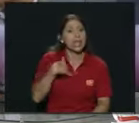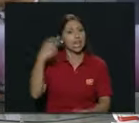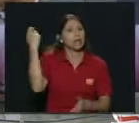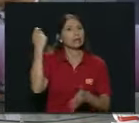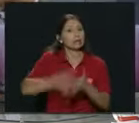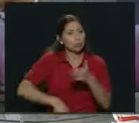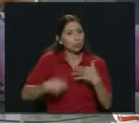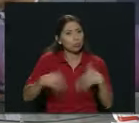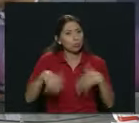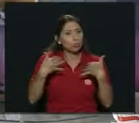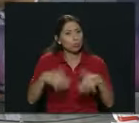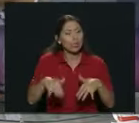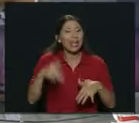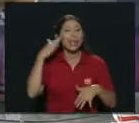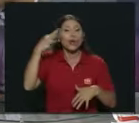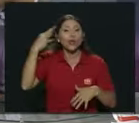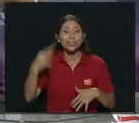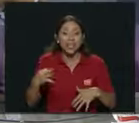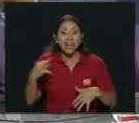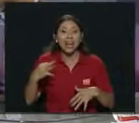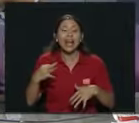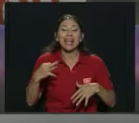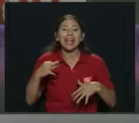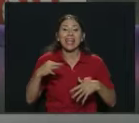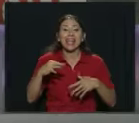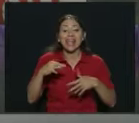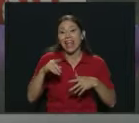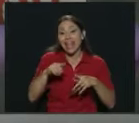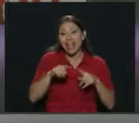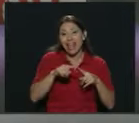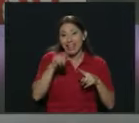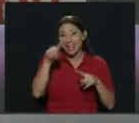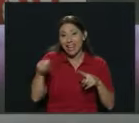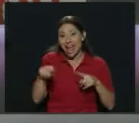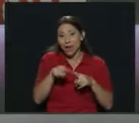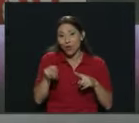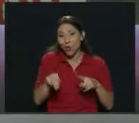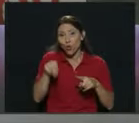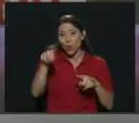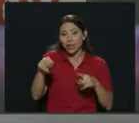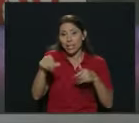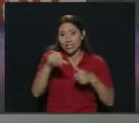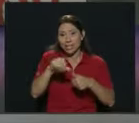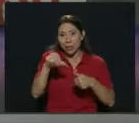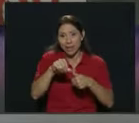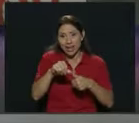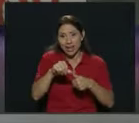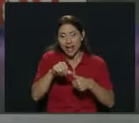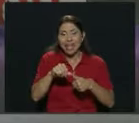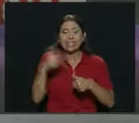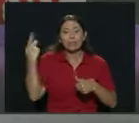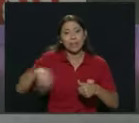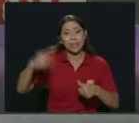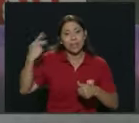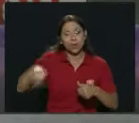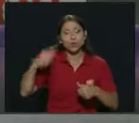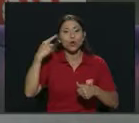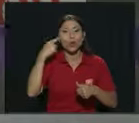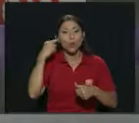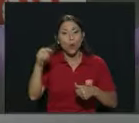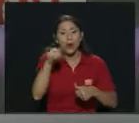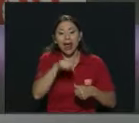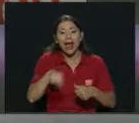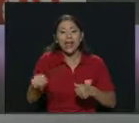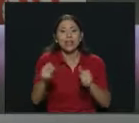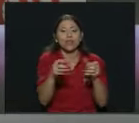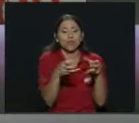Triángulo Norte de Centroamérica es especialmente peligroso por las bandas transnacionales que se dan en